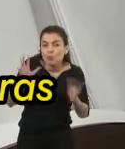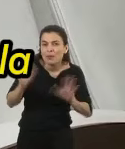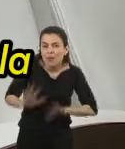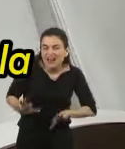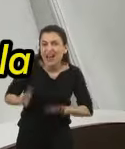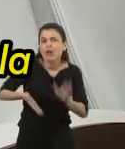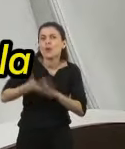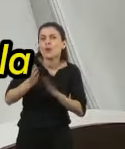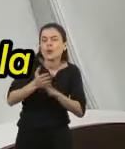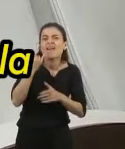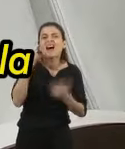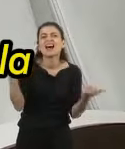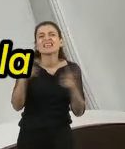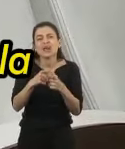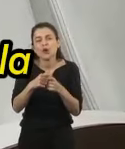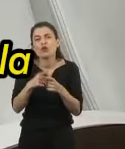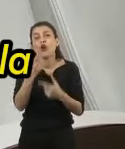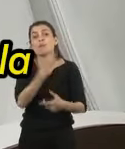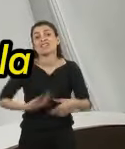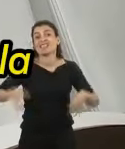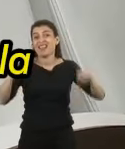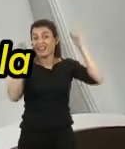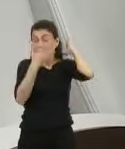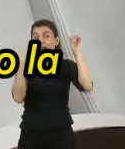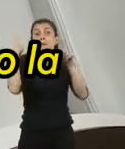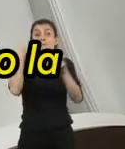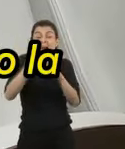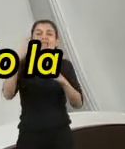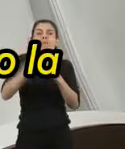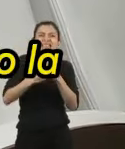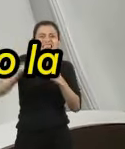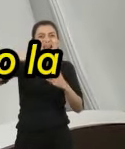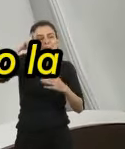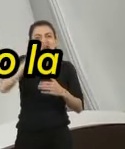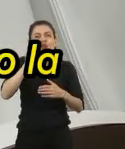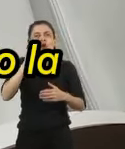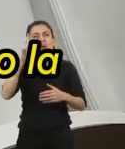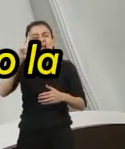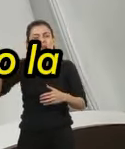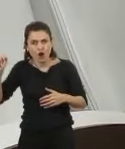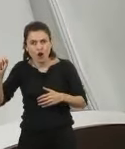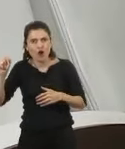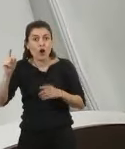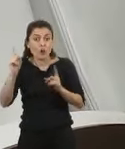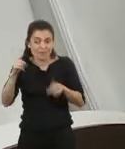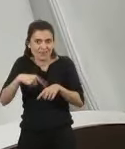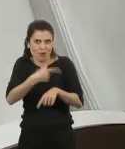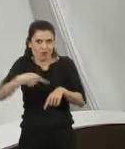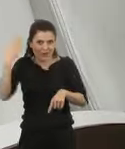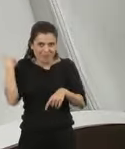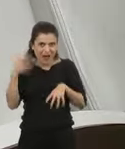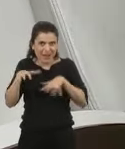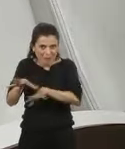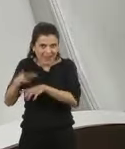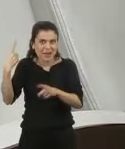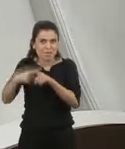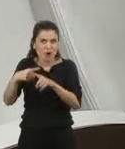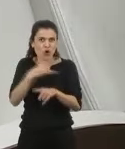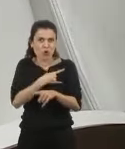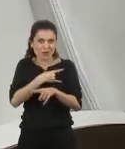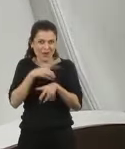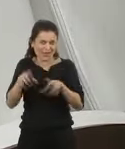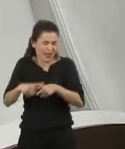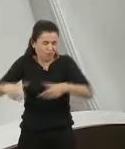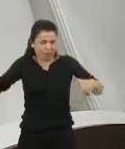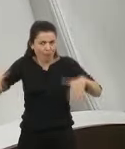próximas horas una reunión entre el presidente y la ministra petelo sobre todo en la semana que se dio la marcha Federal Universitaria y si me permitís otra